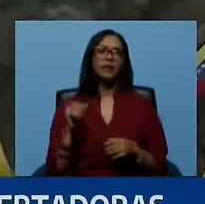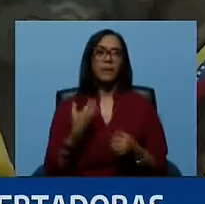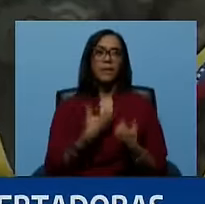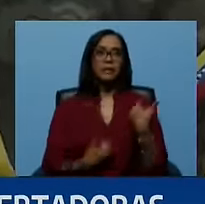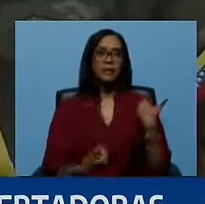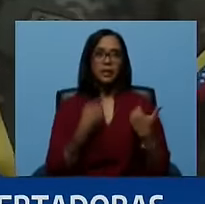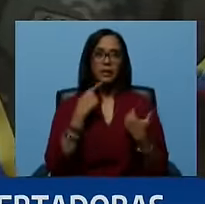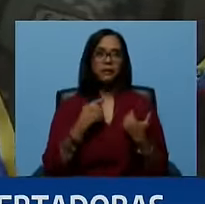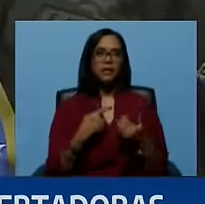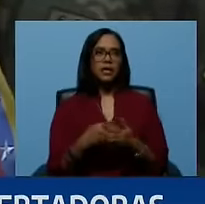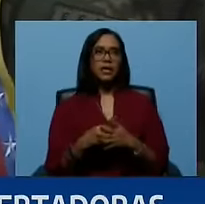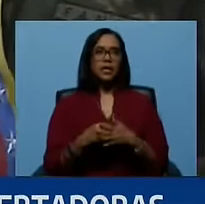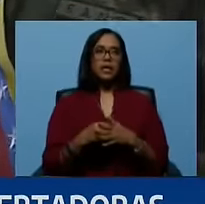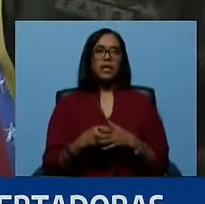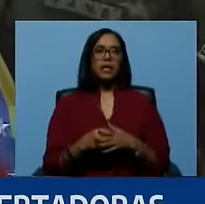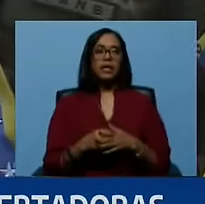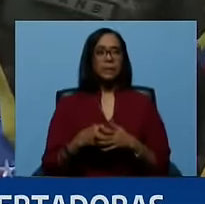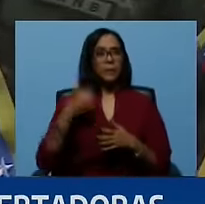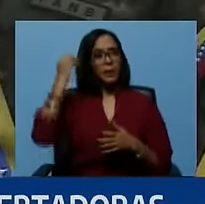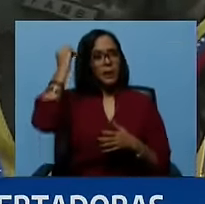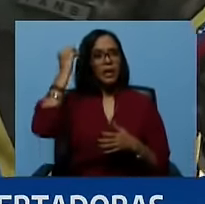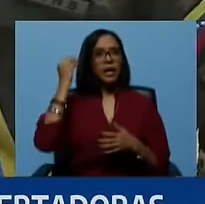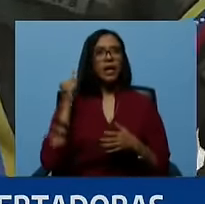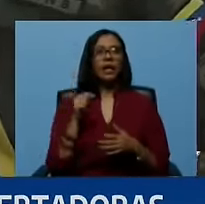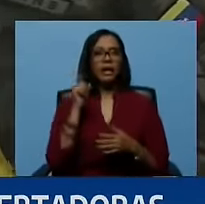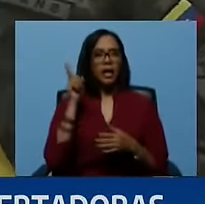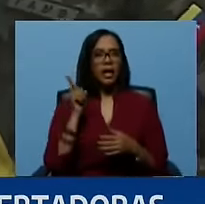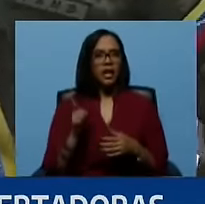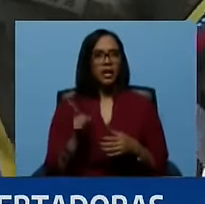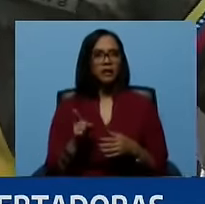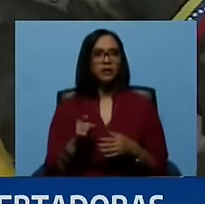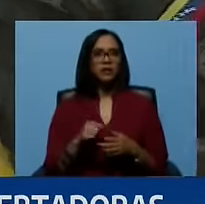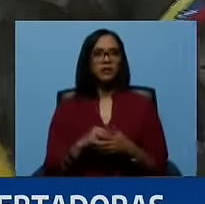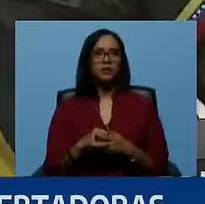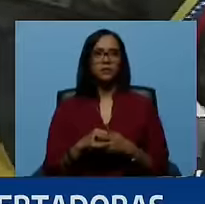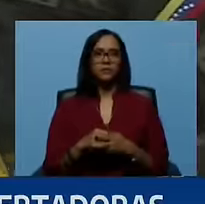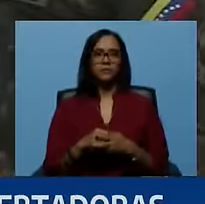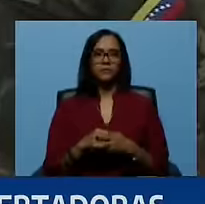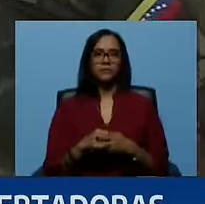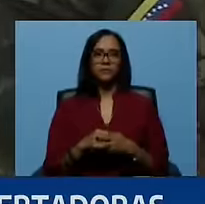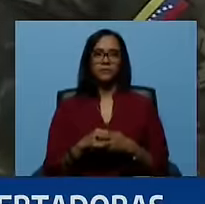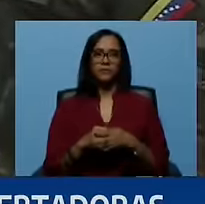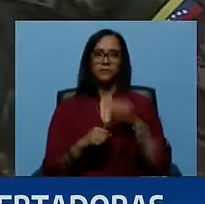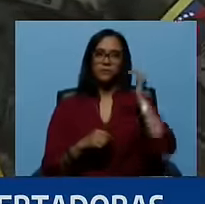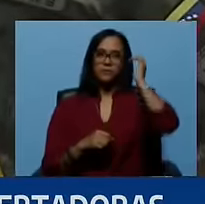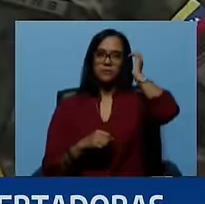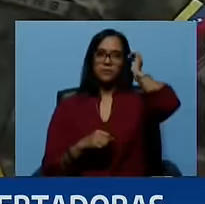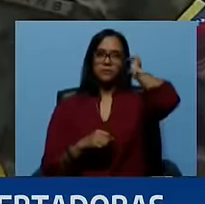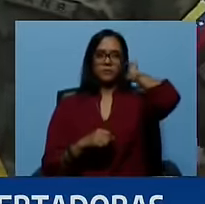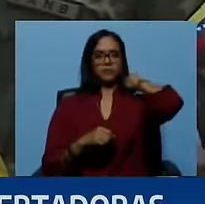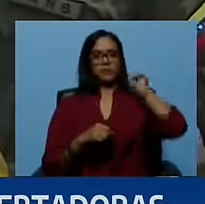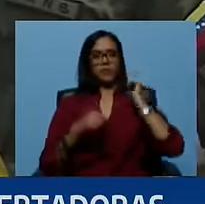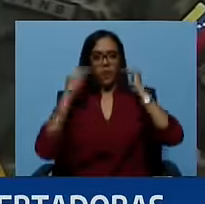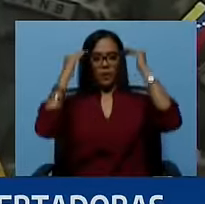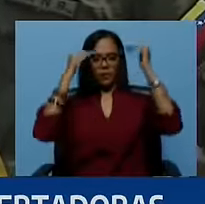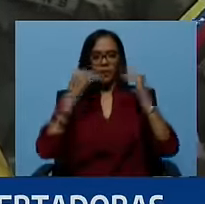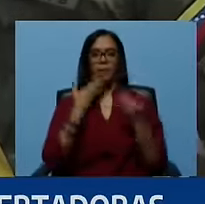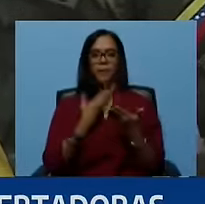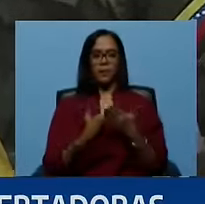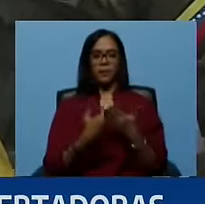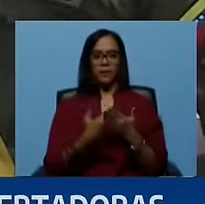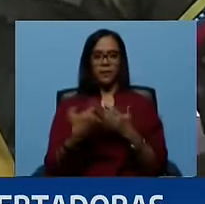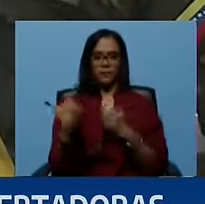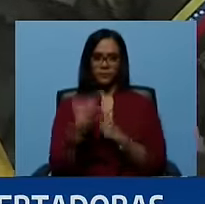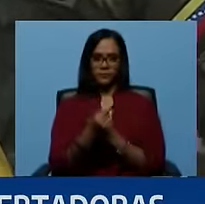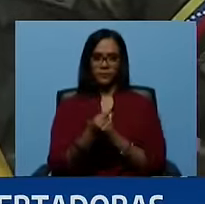des hace momentos creen que ellos amedrentan mi comandante en jefe permiso para